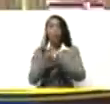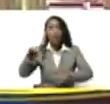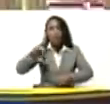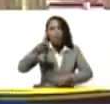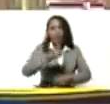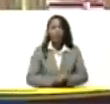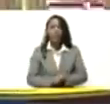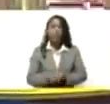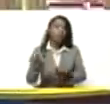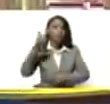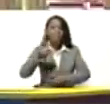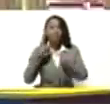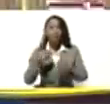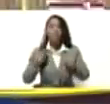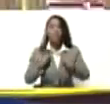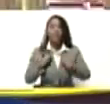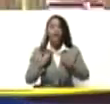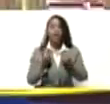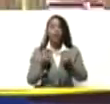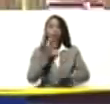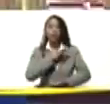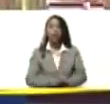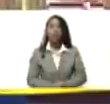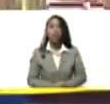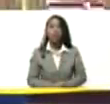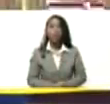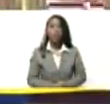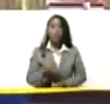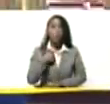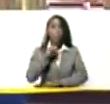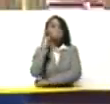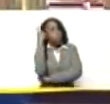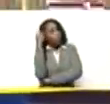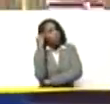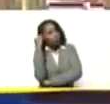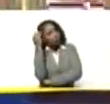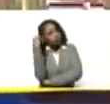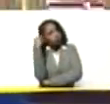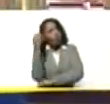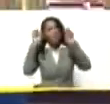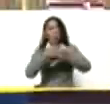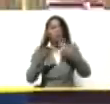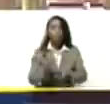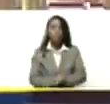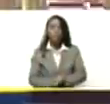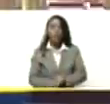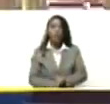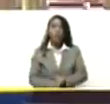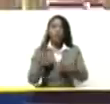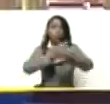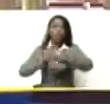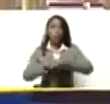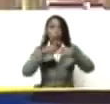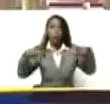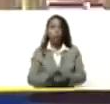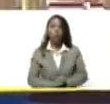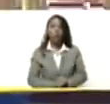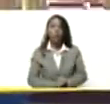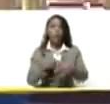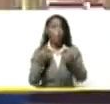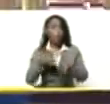entonces a mérito doscientos trescientos años la recuperación de la población de europa luego de la